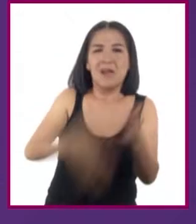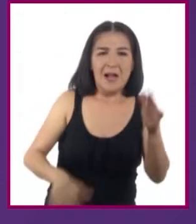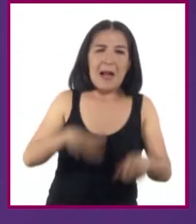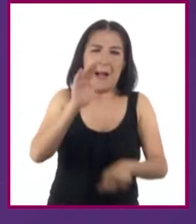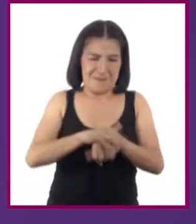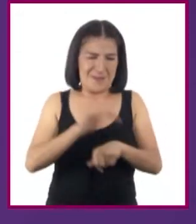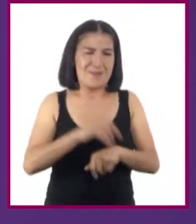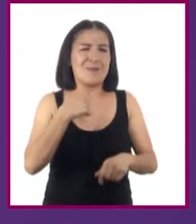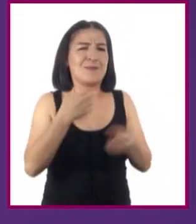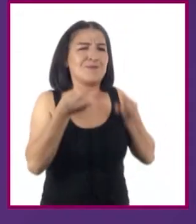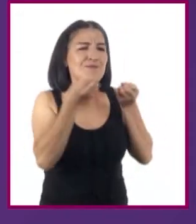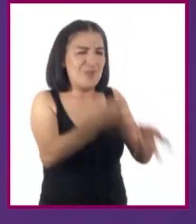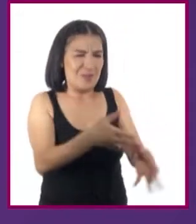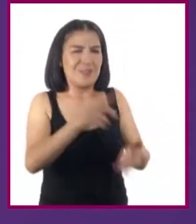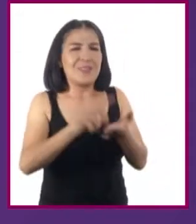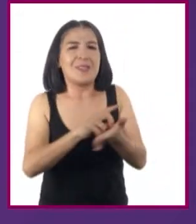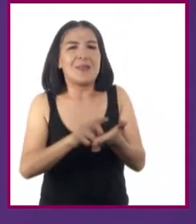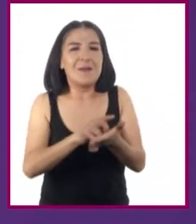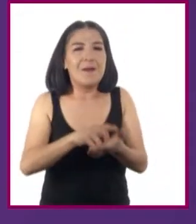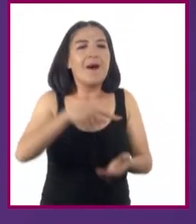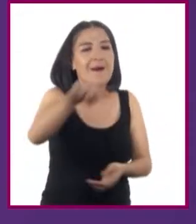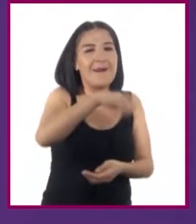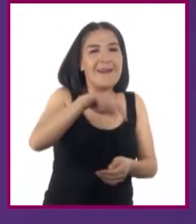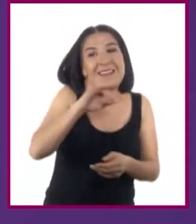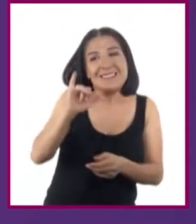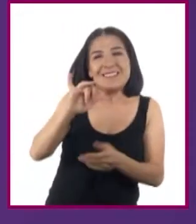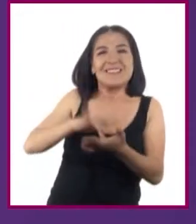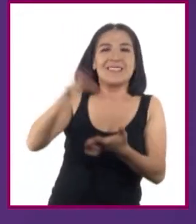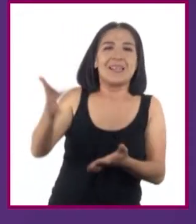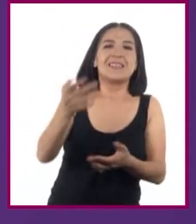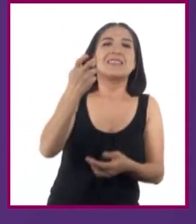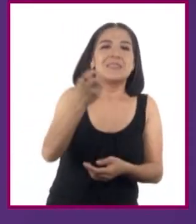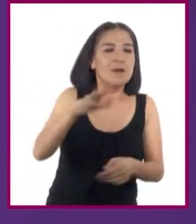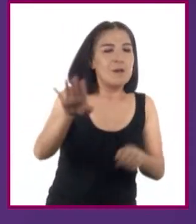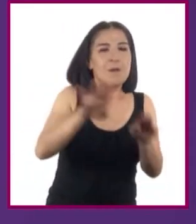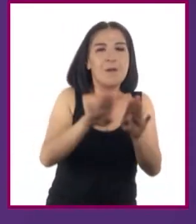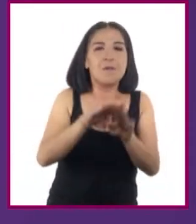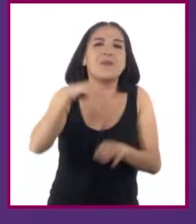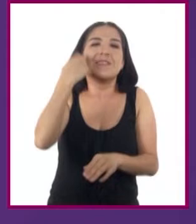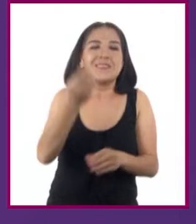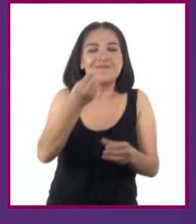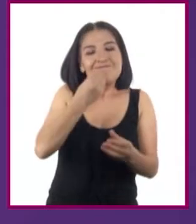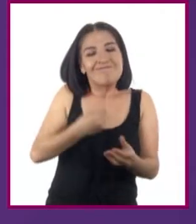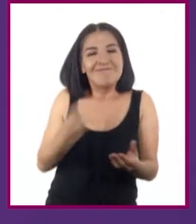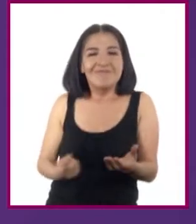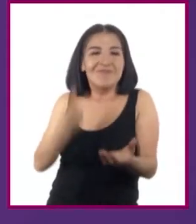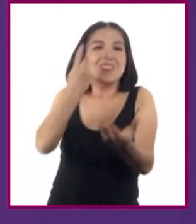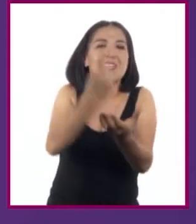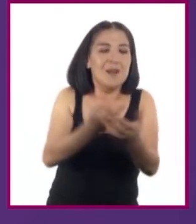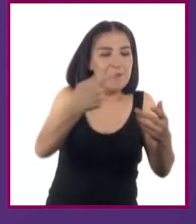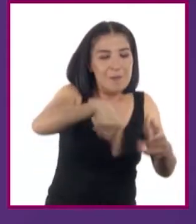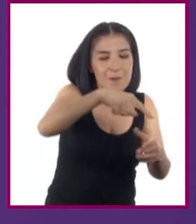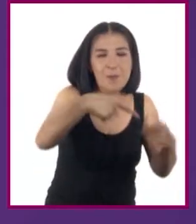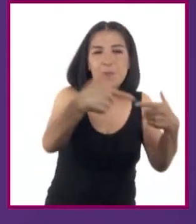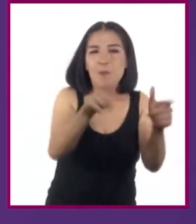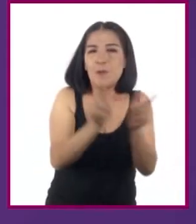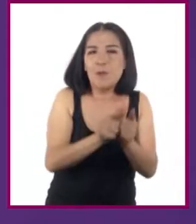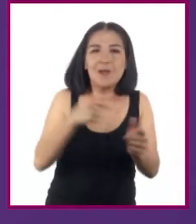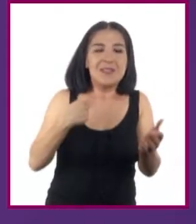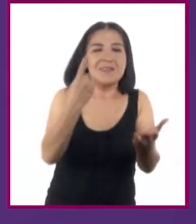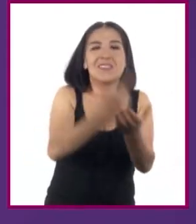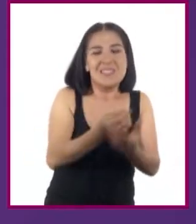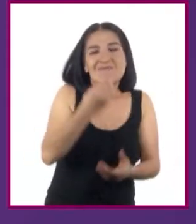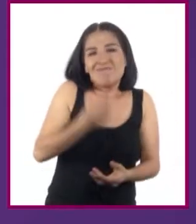amigos invitan, la presión social, ¿no? Como ya se mencionó, la necesidad de pertenencia a un grupo, y esos son